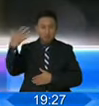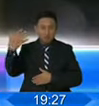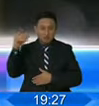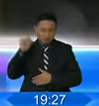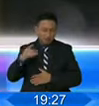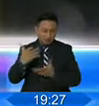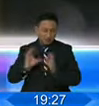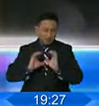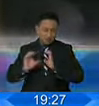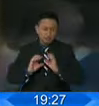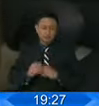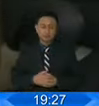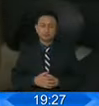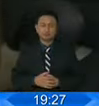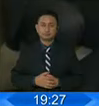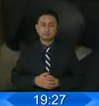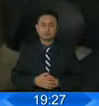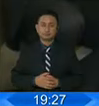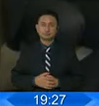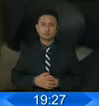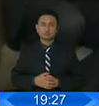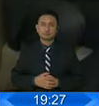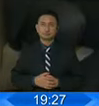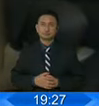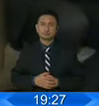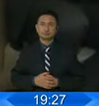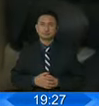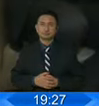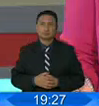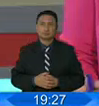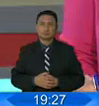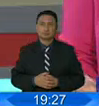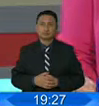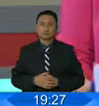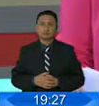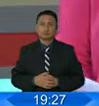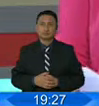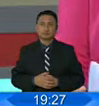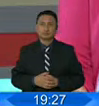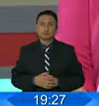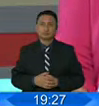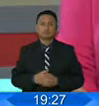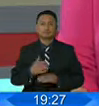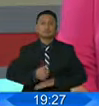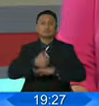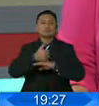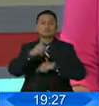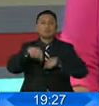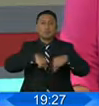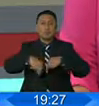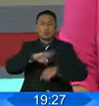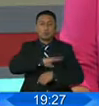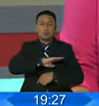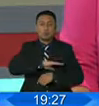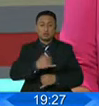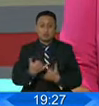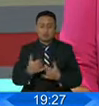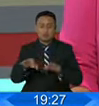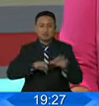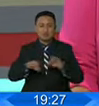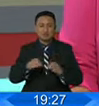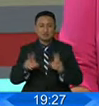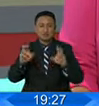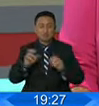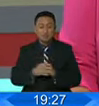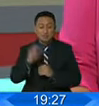va. Informó Héctor Romero. La Autoridad de Tránsito Municipal se refirió a la